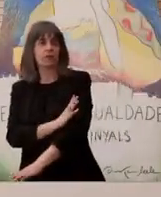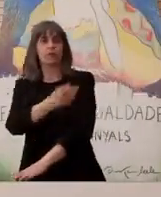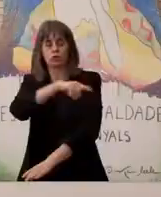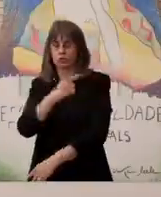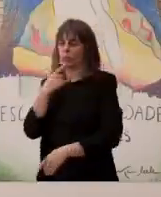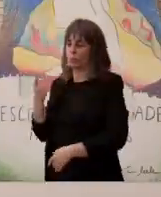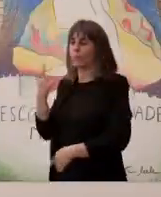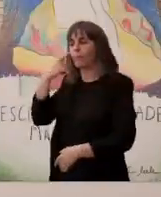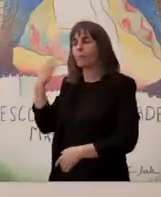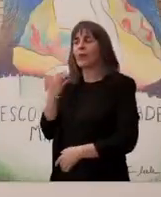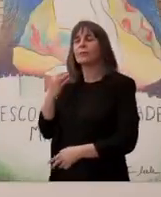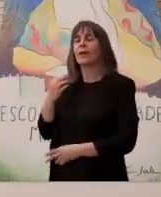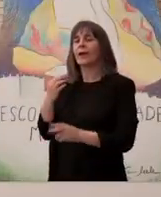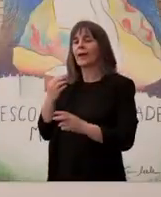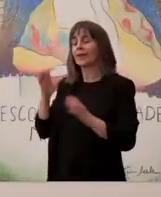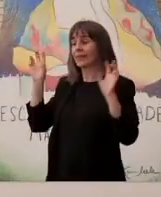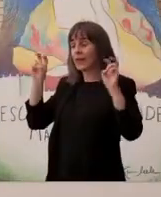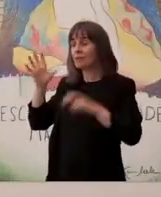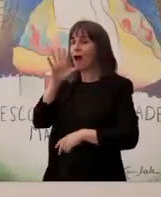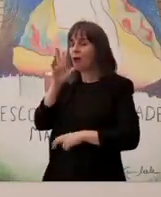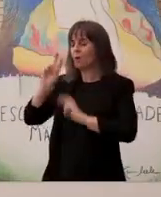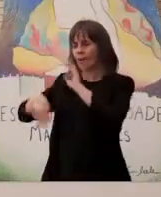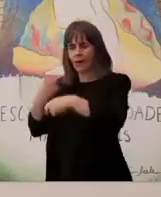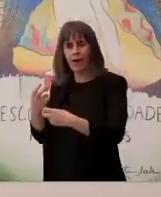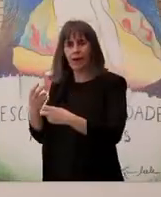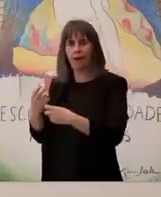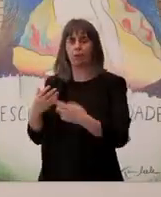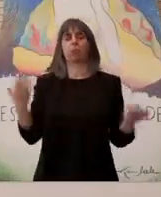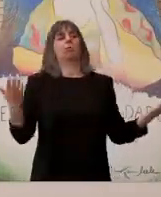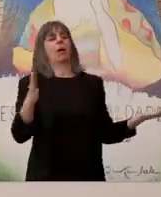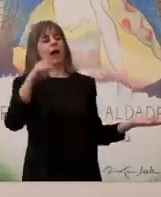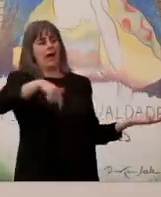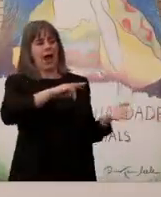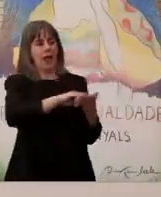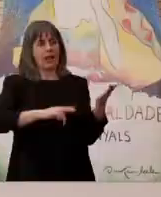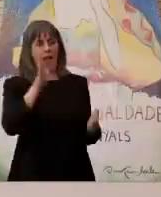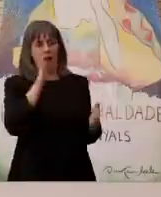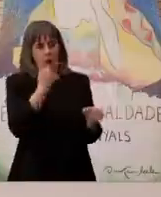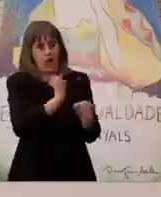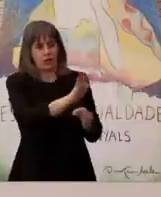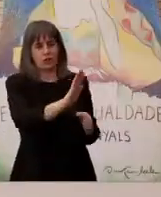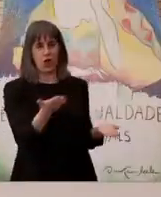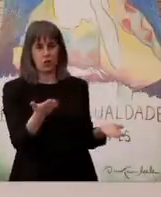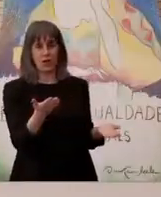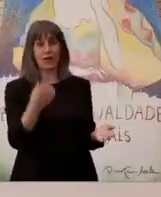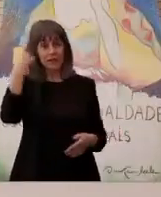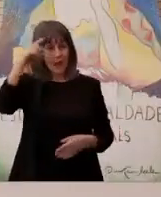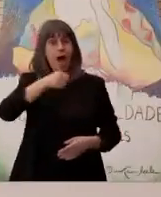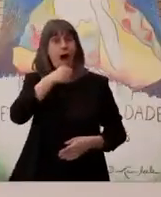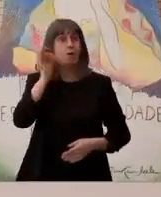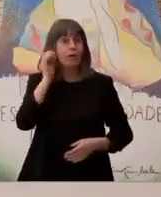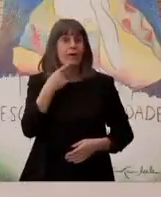das aguas grises y un dicho en Galicia ahoga sobra saberes como decía mi niña aboa no